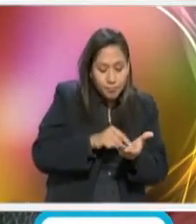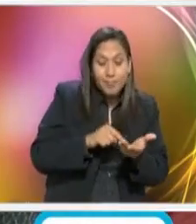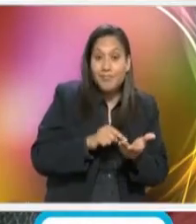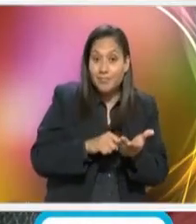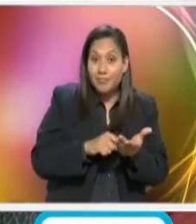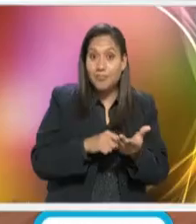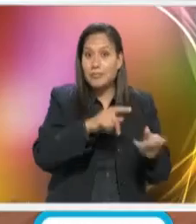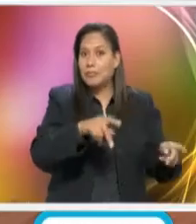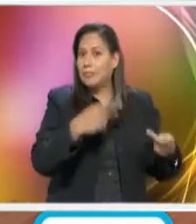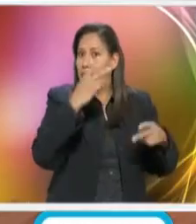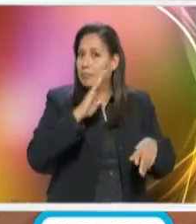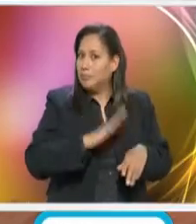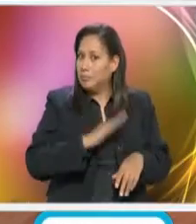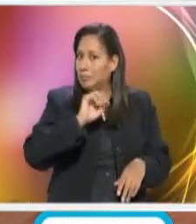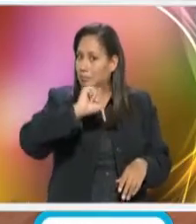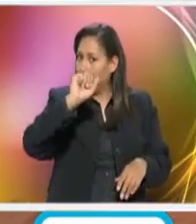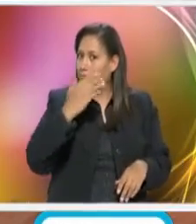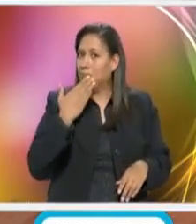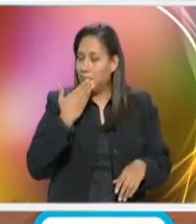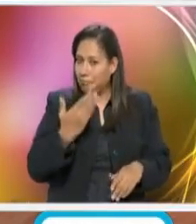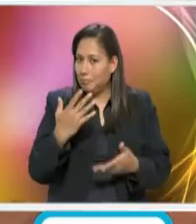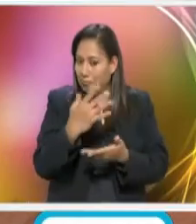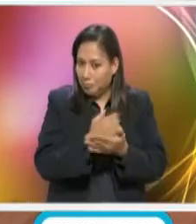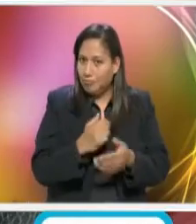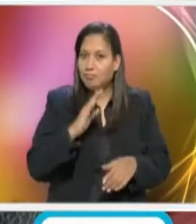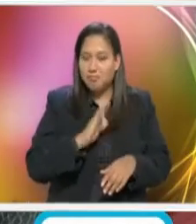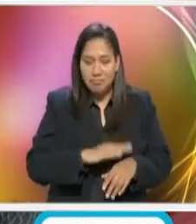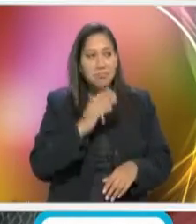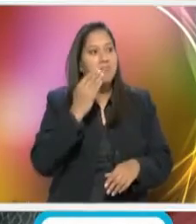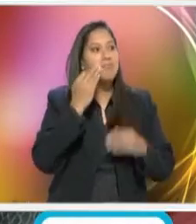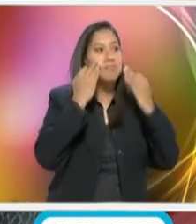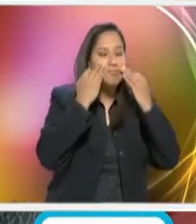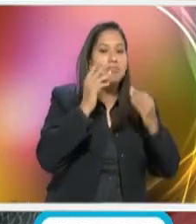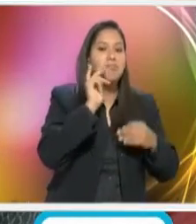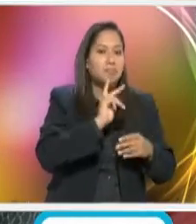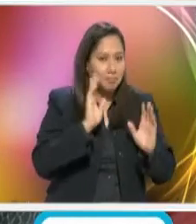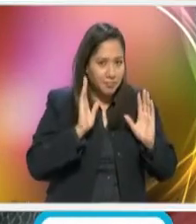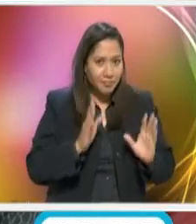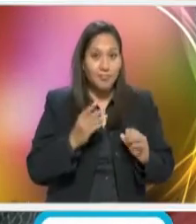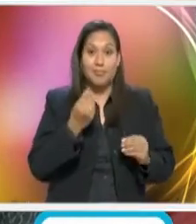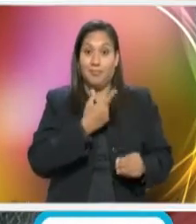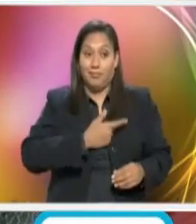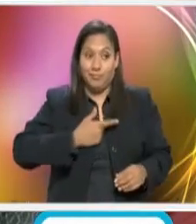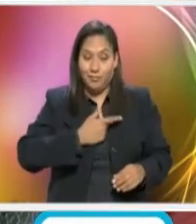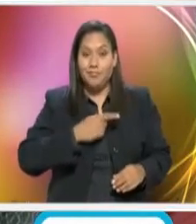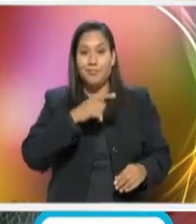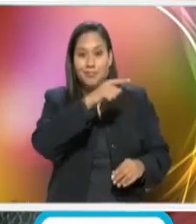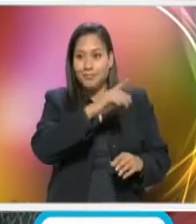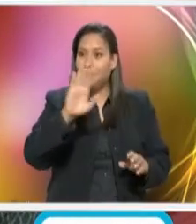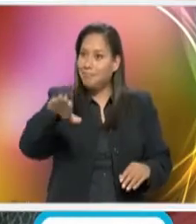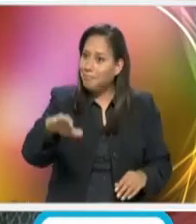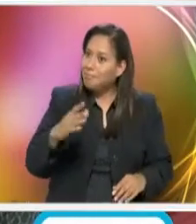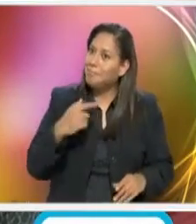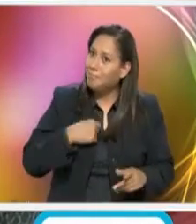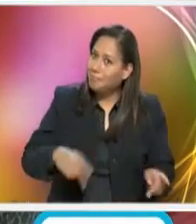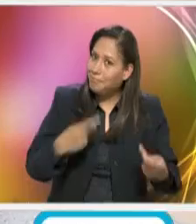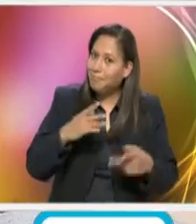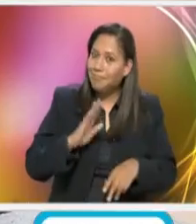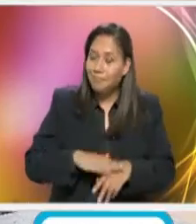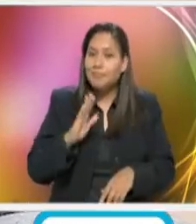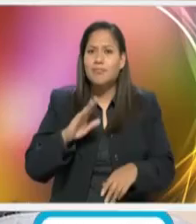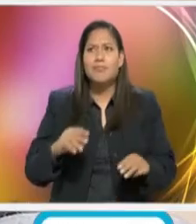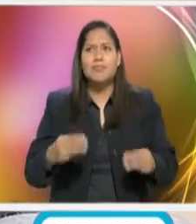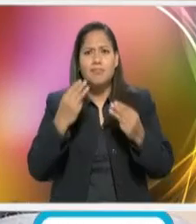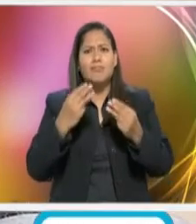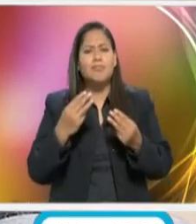se elevan las ventas exponencialmente. Esto está comprobado y nos da mucho gusto que ellos nos lo digan. ¿Cuál es la cifra de mercados